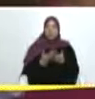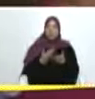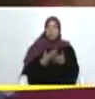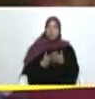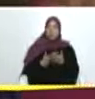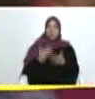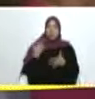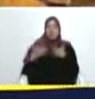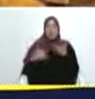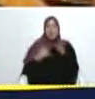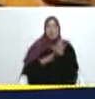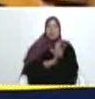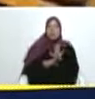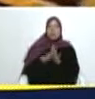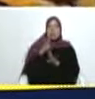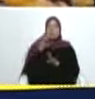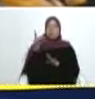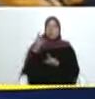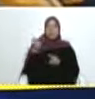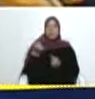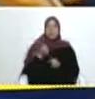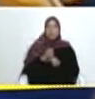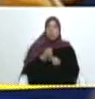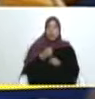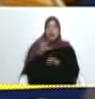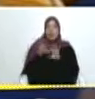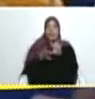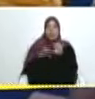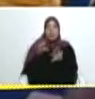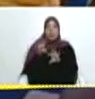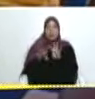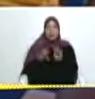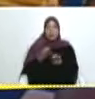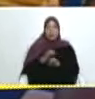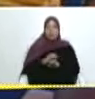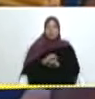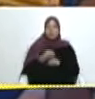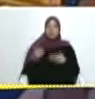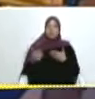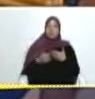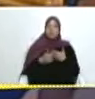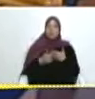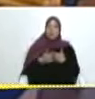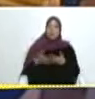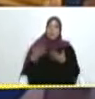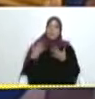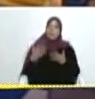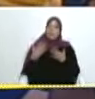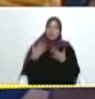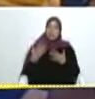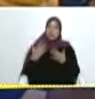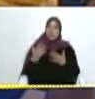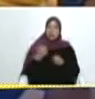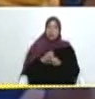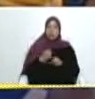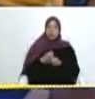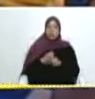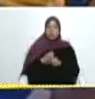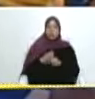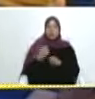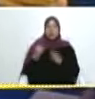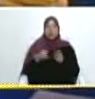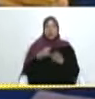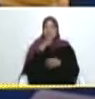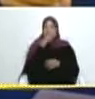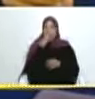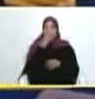ya hemos avanzado, para nuestros animales. Que vemos también el impacto que ha tenido la emergencia climática en la disminución,